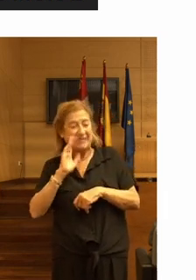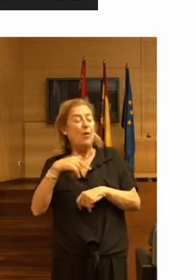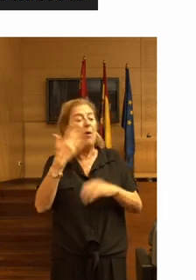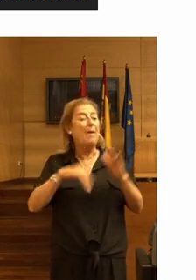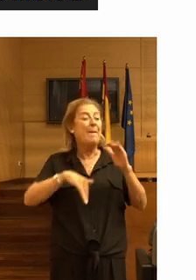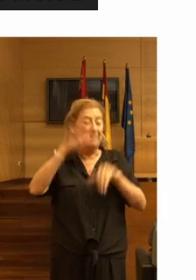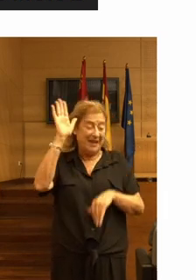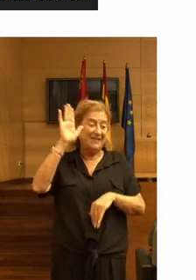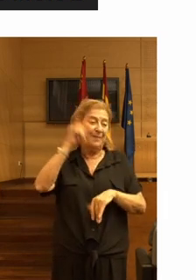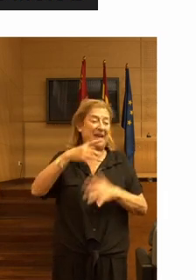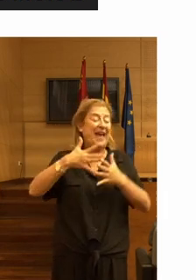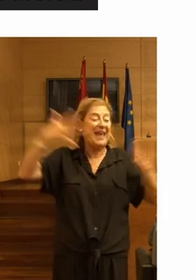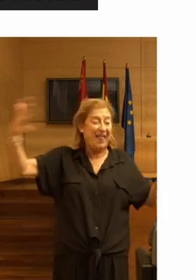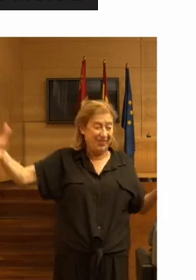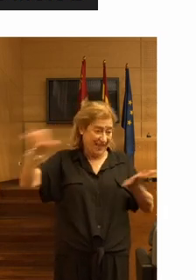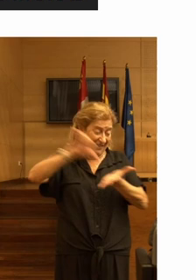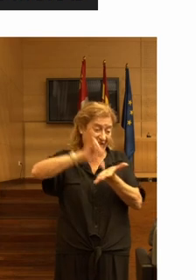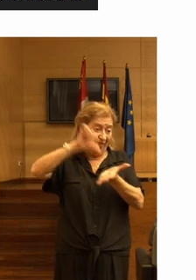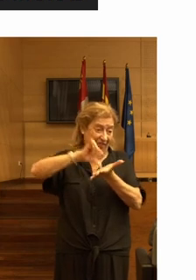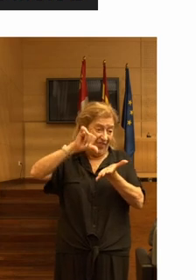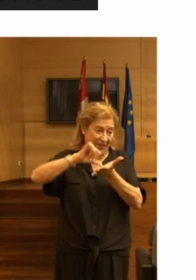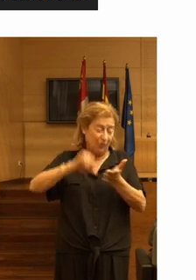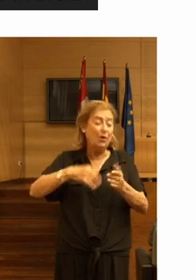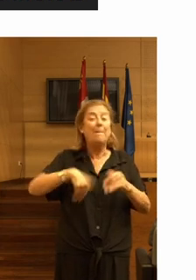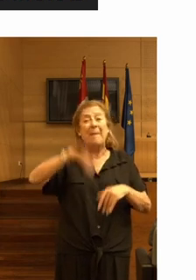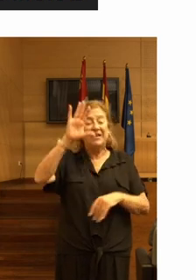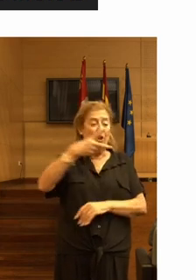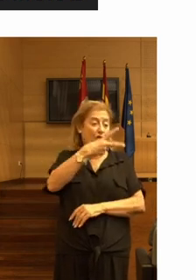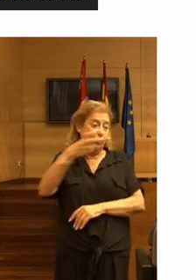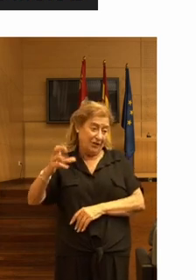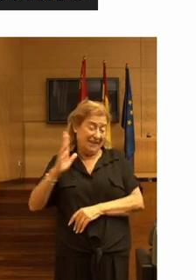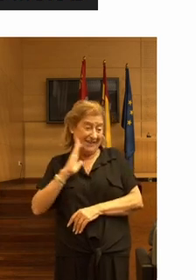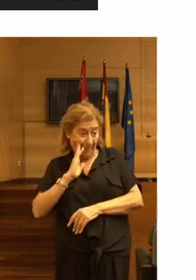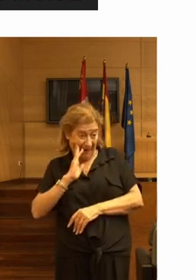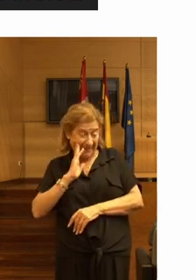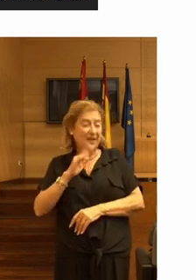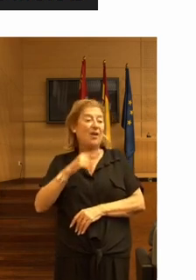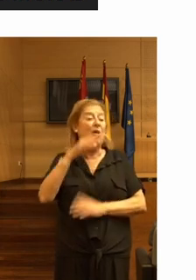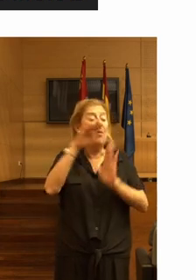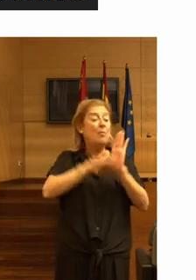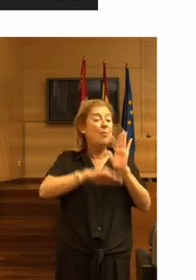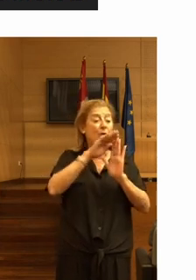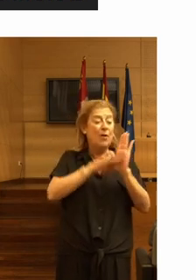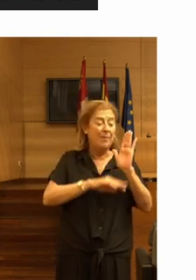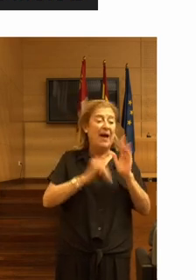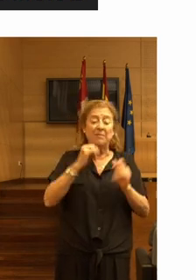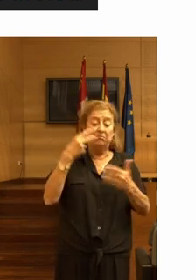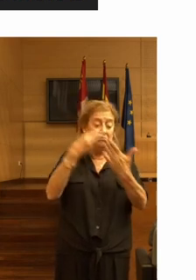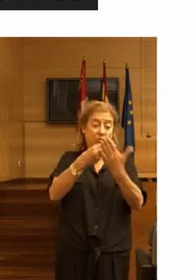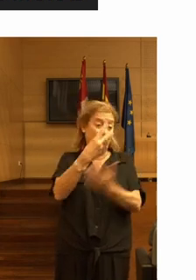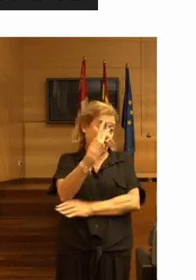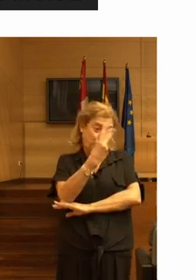más anecdóticamente son los grandes centros o mastodontes de más de 200 camas, en cuyo programa únicamente incluimos dos.